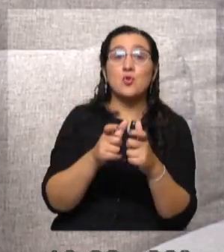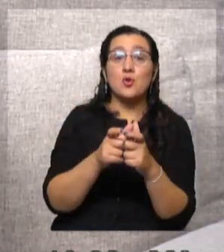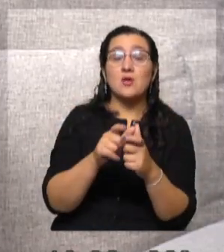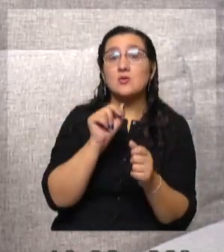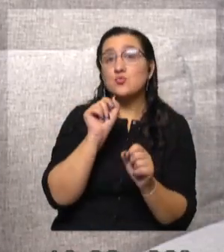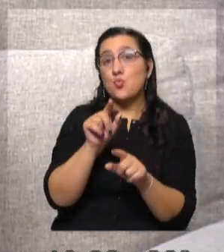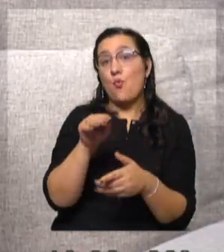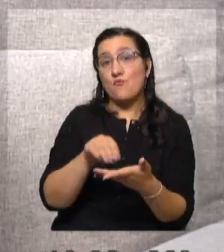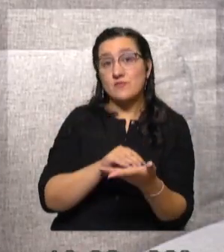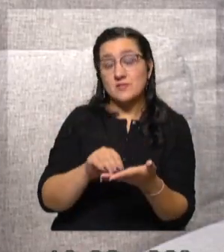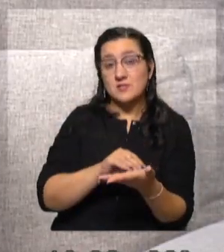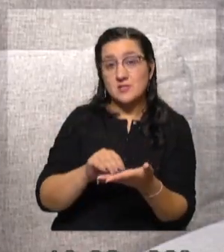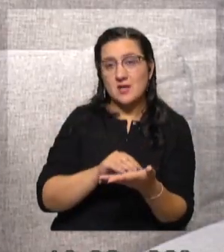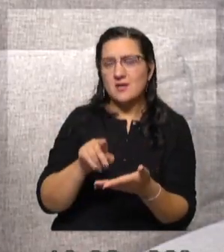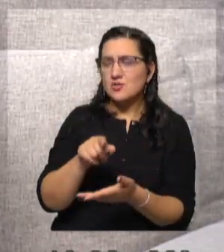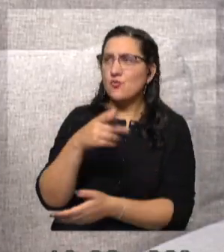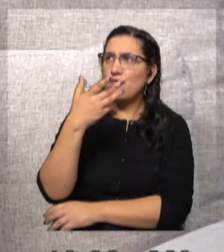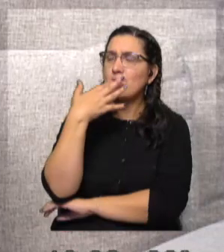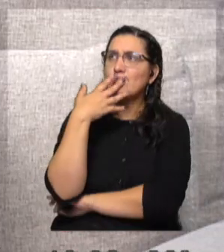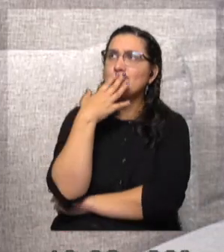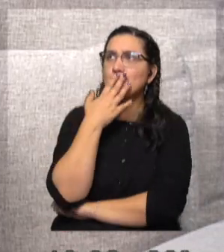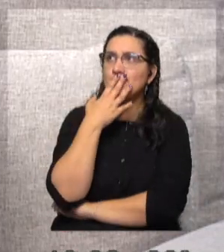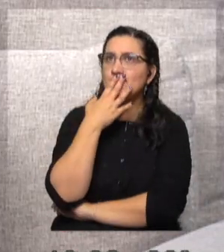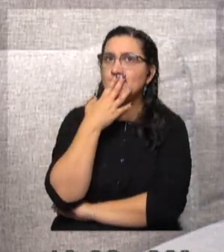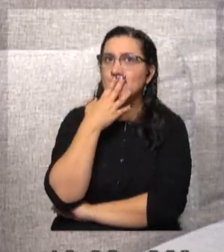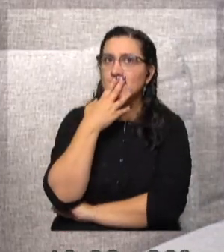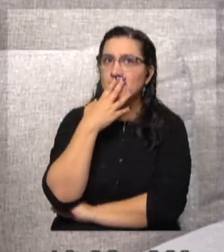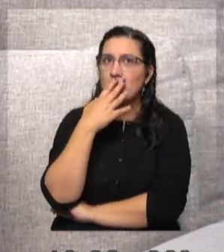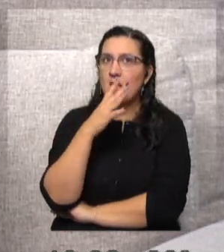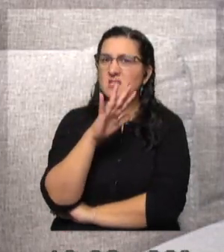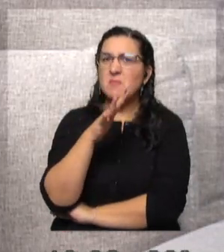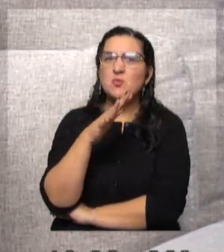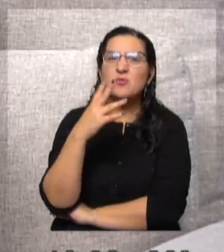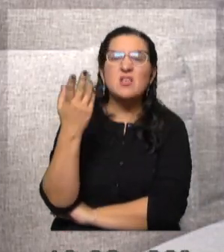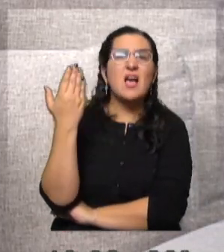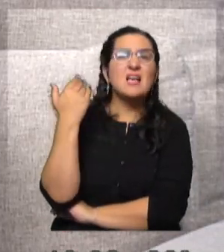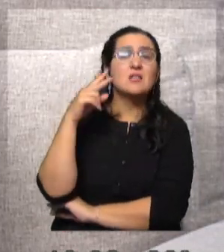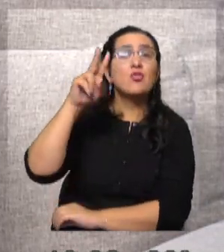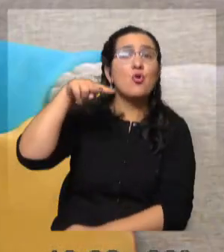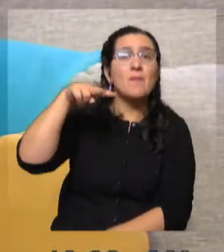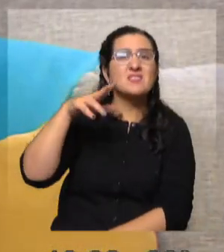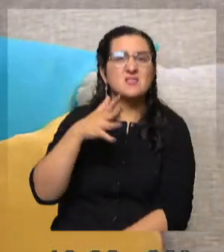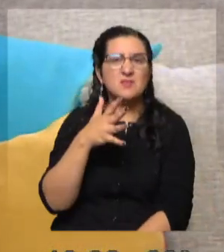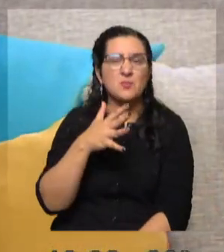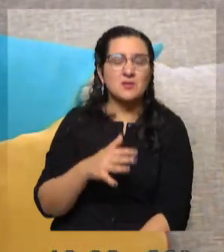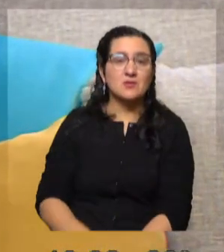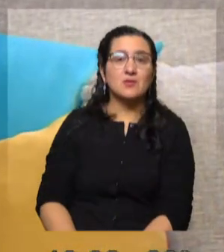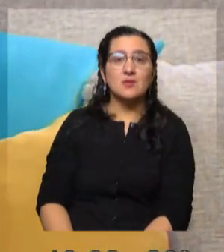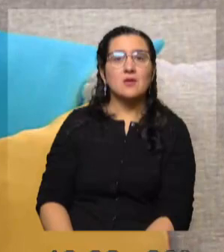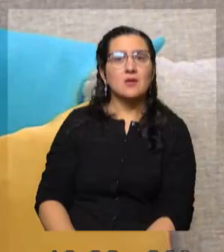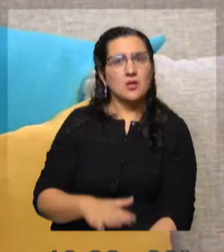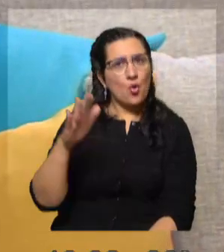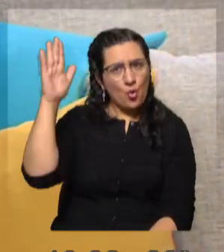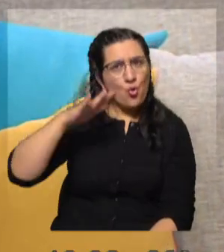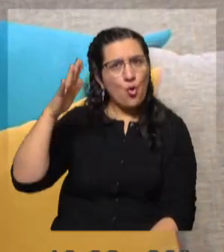su oficina Esa fue hace más o menos un dos meses qué maravilla qué privilegio Álvaro de verdad porque uno está